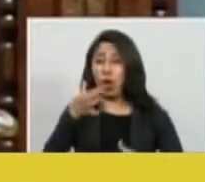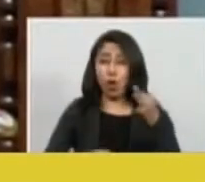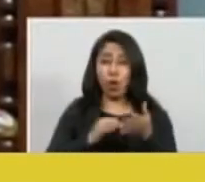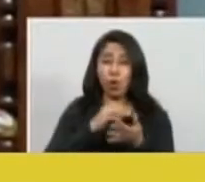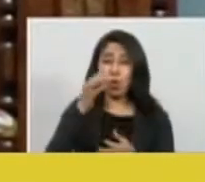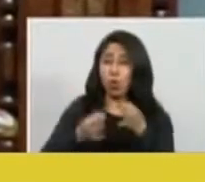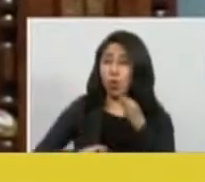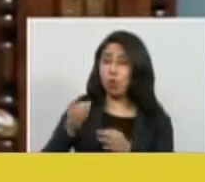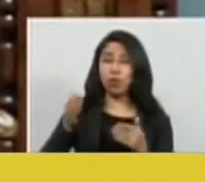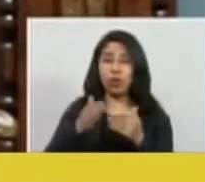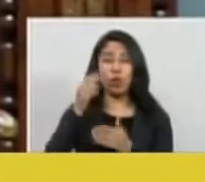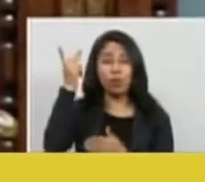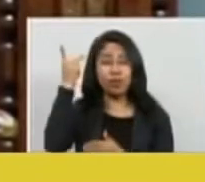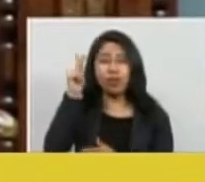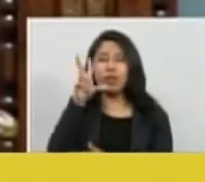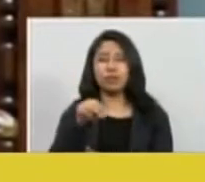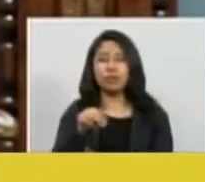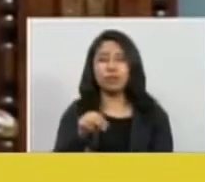judicialización de la política.